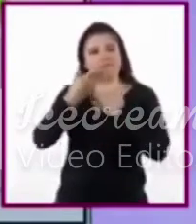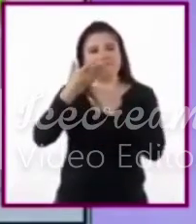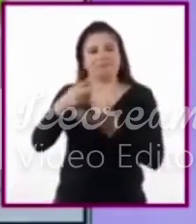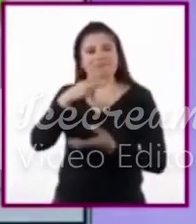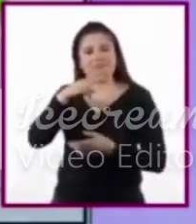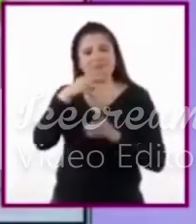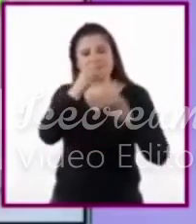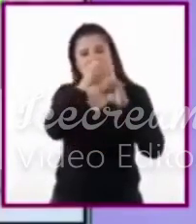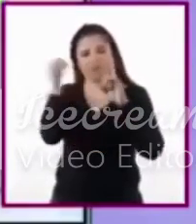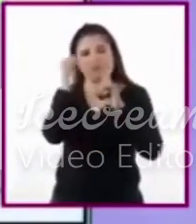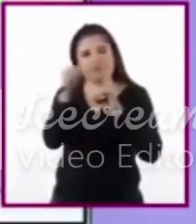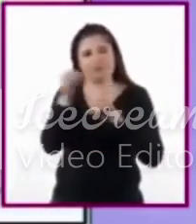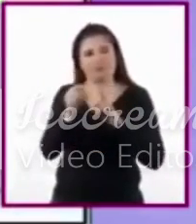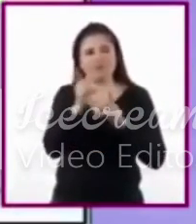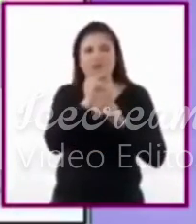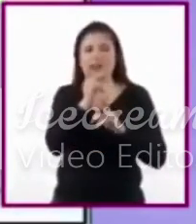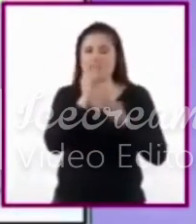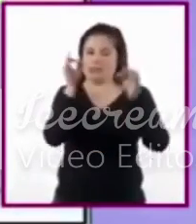lo que está diciendo.